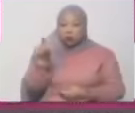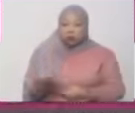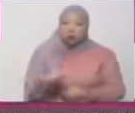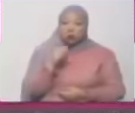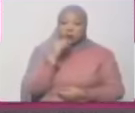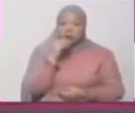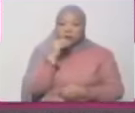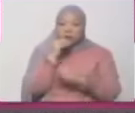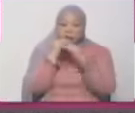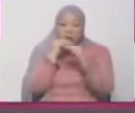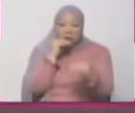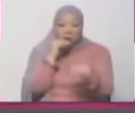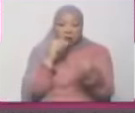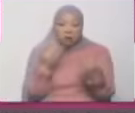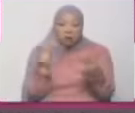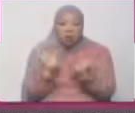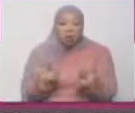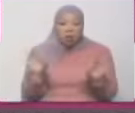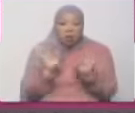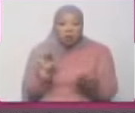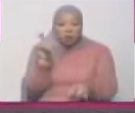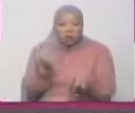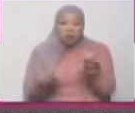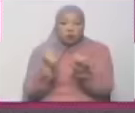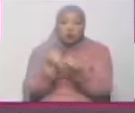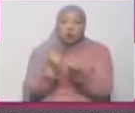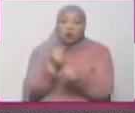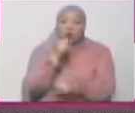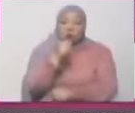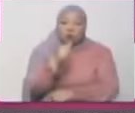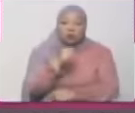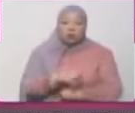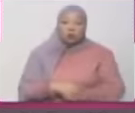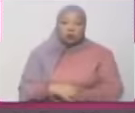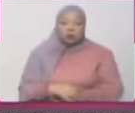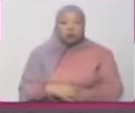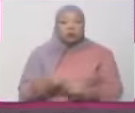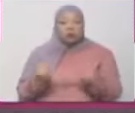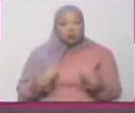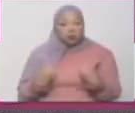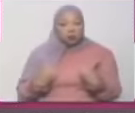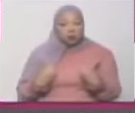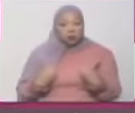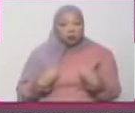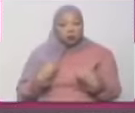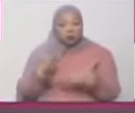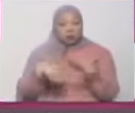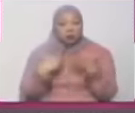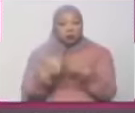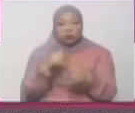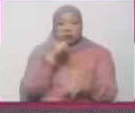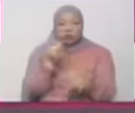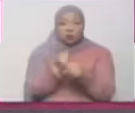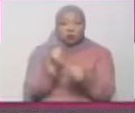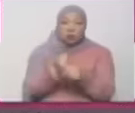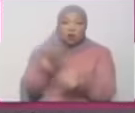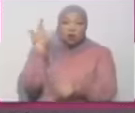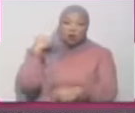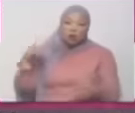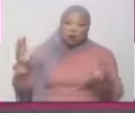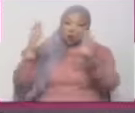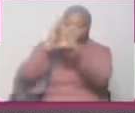calladito. Solamente sus agencias de noticias. Hoy vi un, te lo mandé, Diosdado. Ayer en la noche